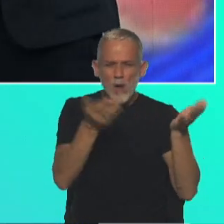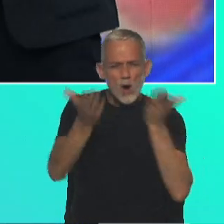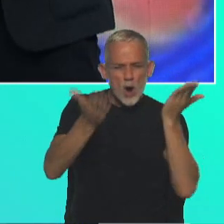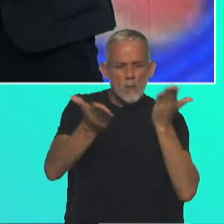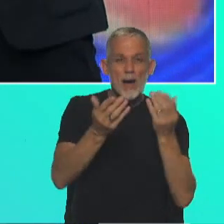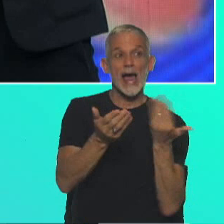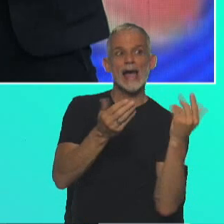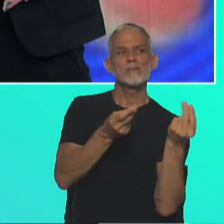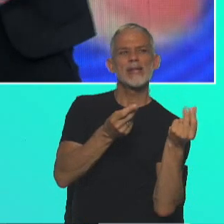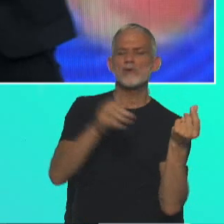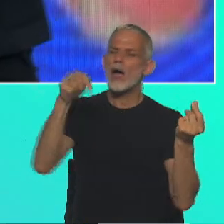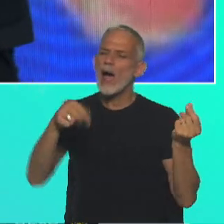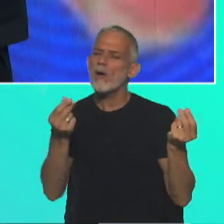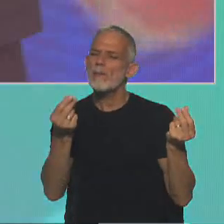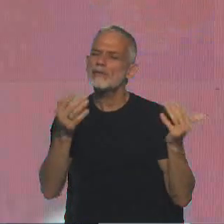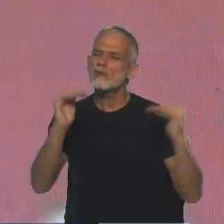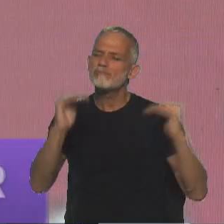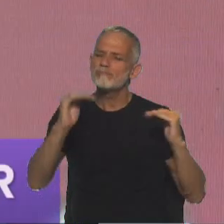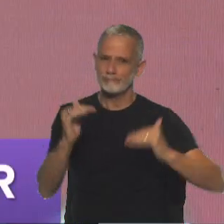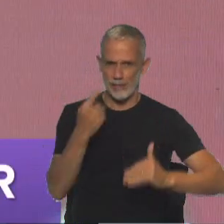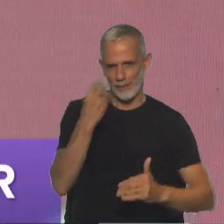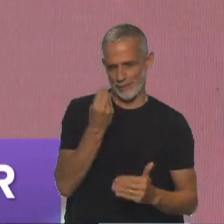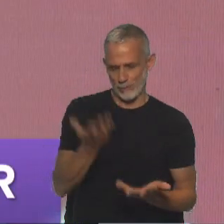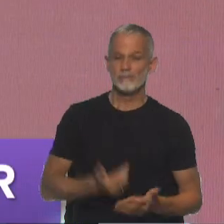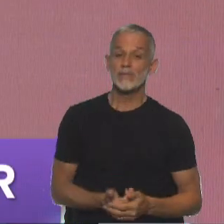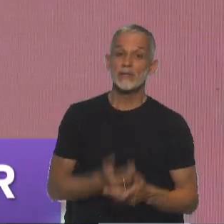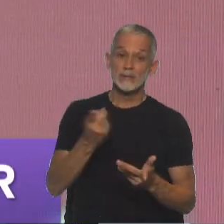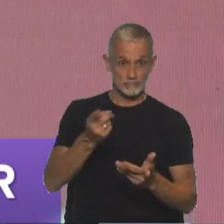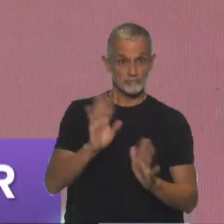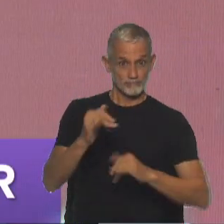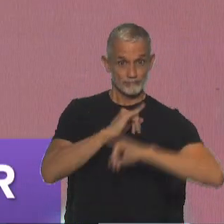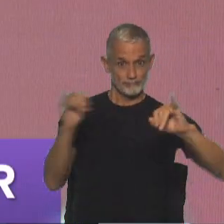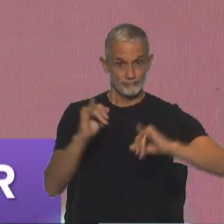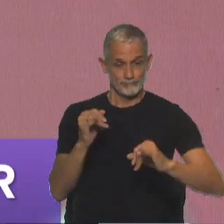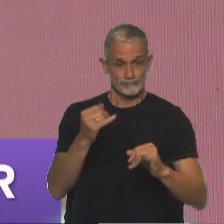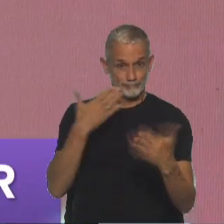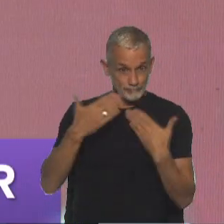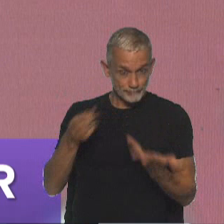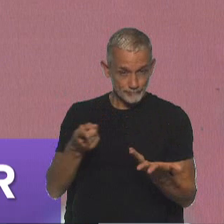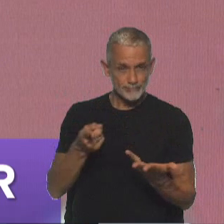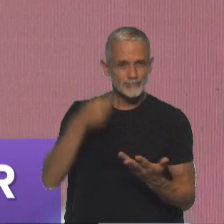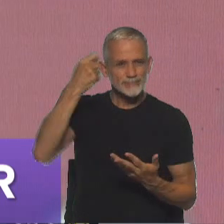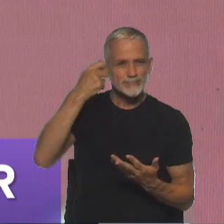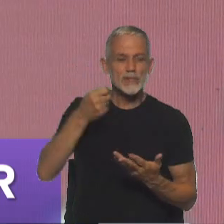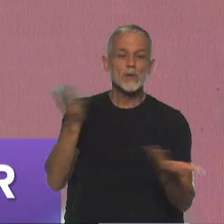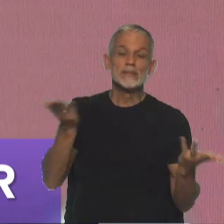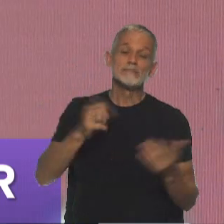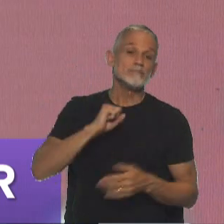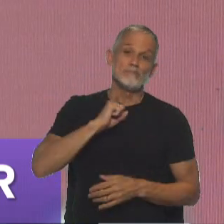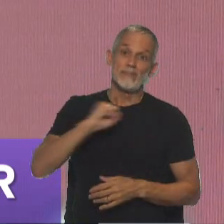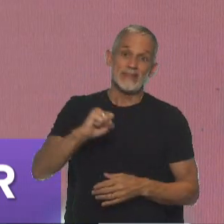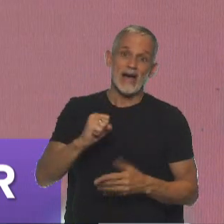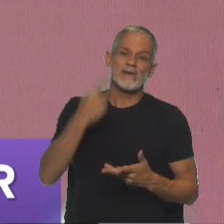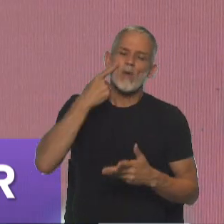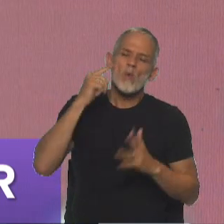cuánto salía antes y cuánto sale después. Y además tener en cuenta, Iri, vamos a compartir una nota sobre, bueno, el riesgo de ser víctima de una